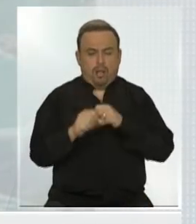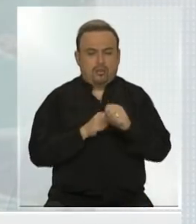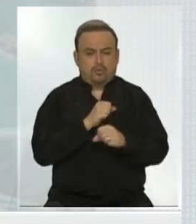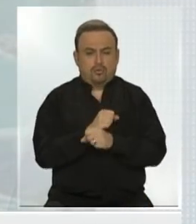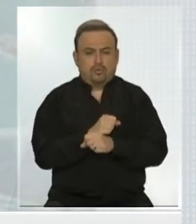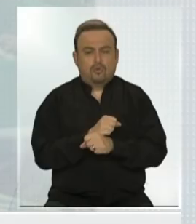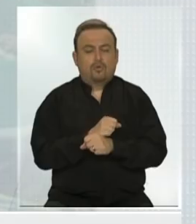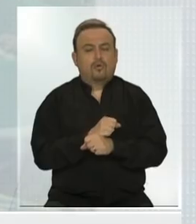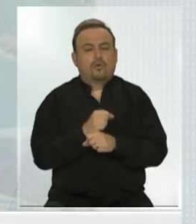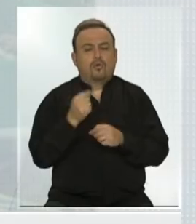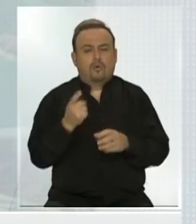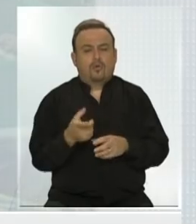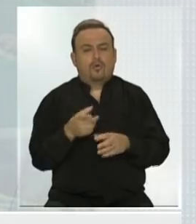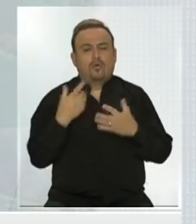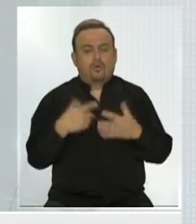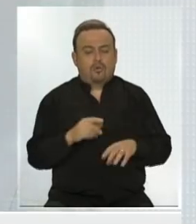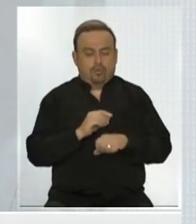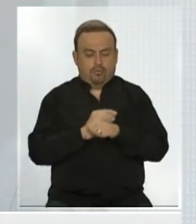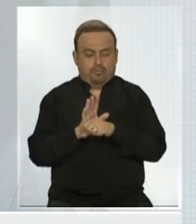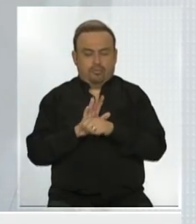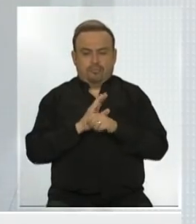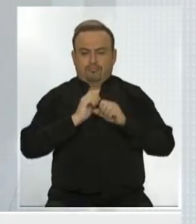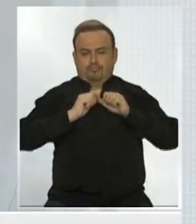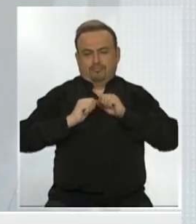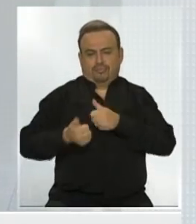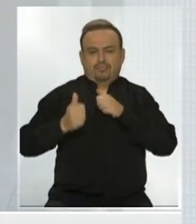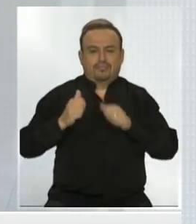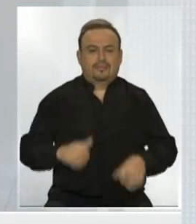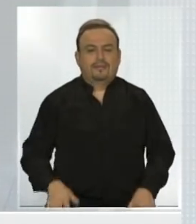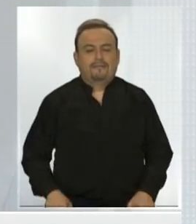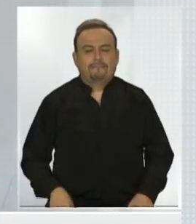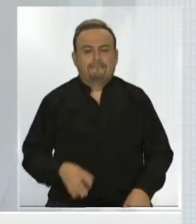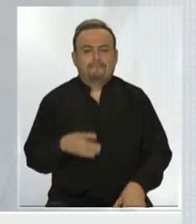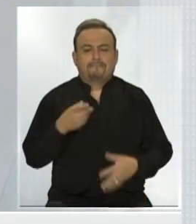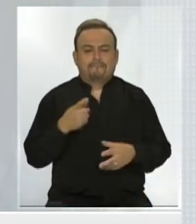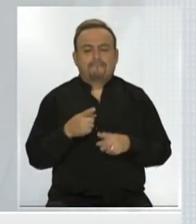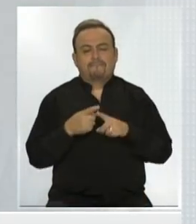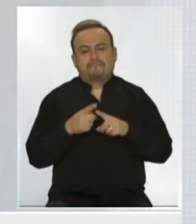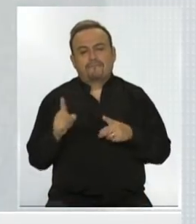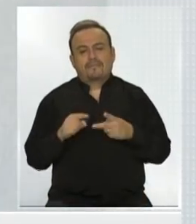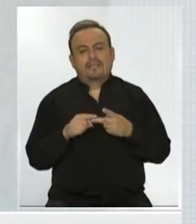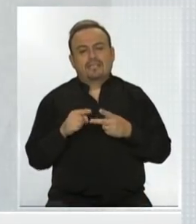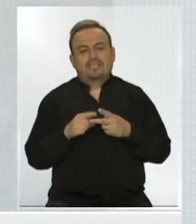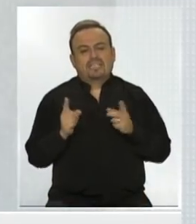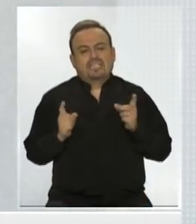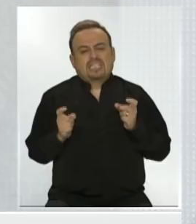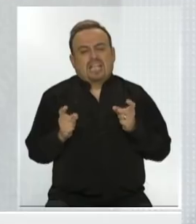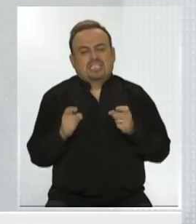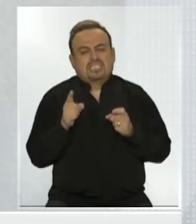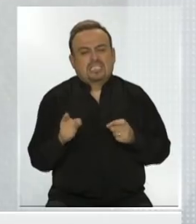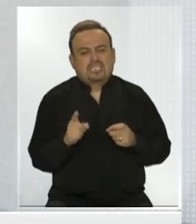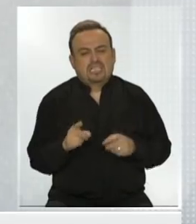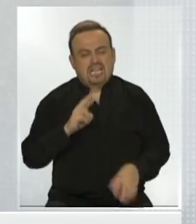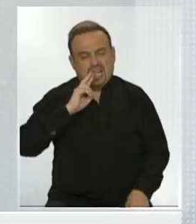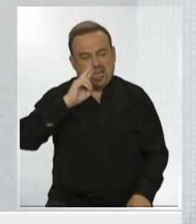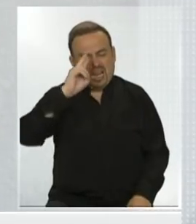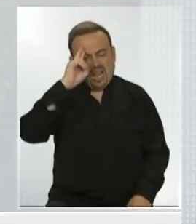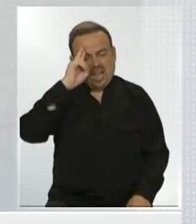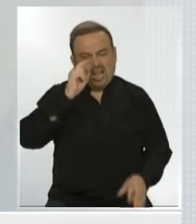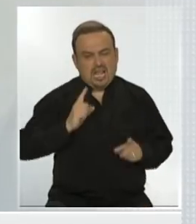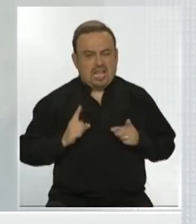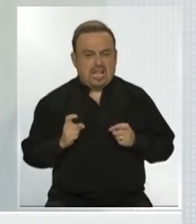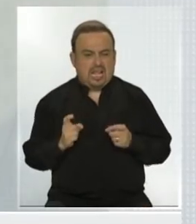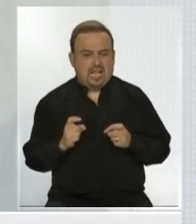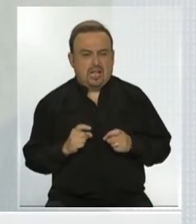años logró vencer al coronavirus mientras se lucha contra un tipo de cáncer le hice un cáncer raro que es un tipo de cáncer